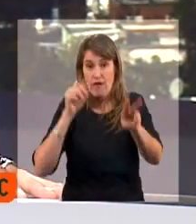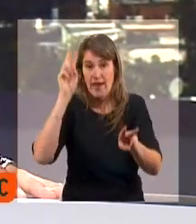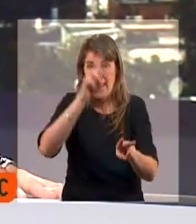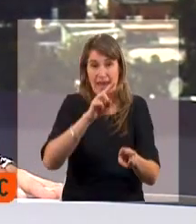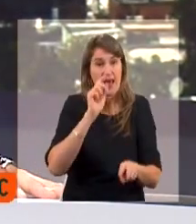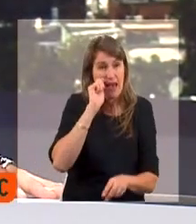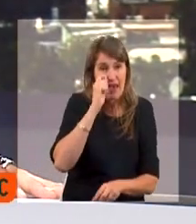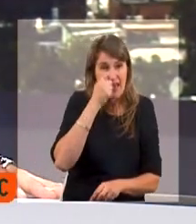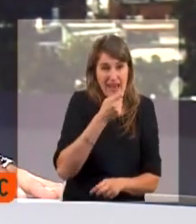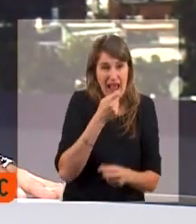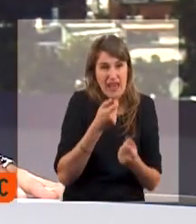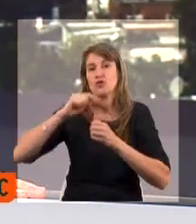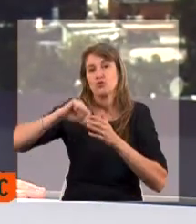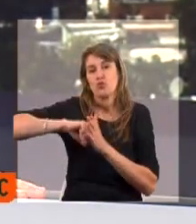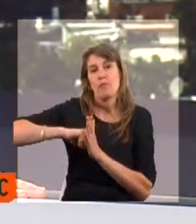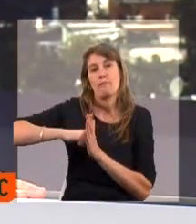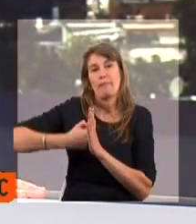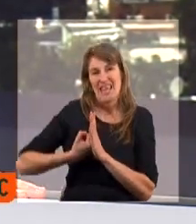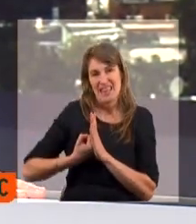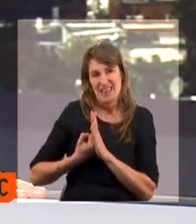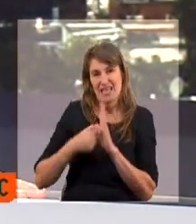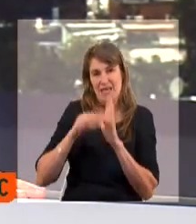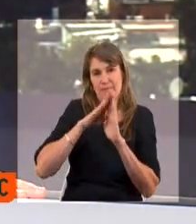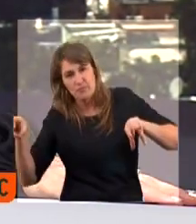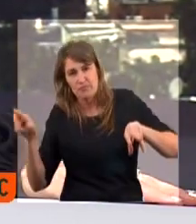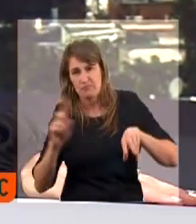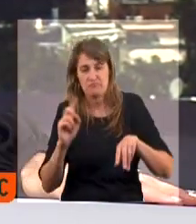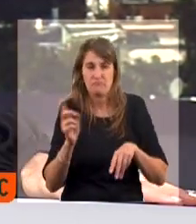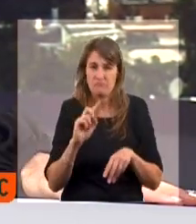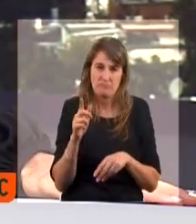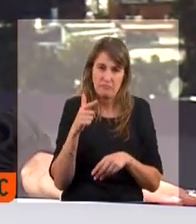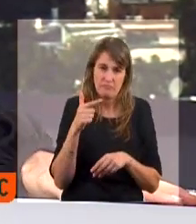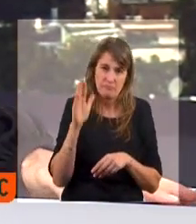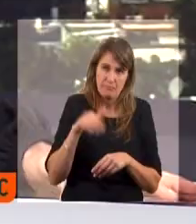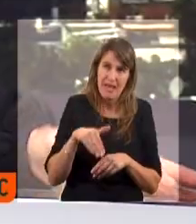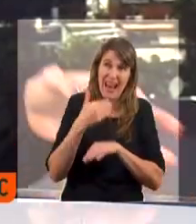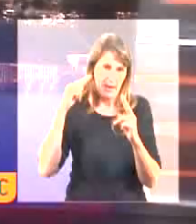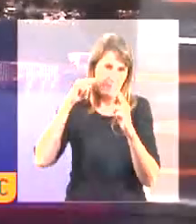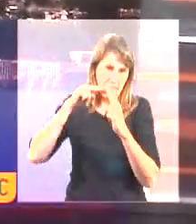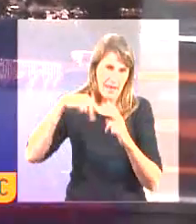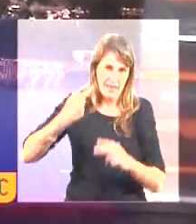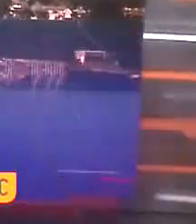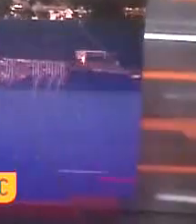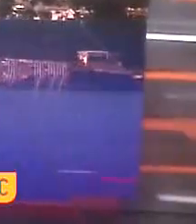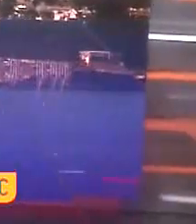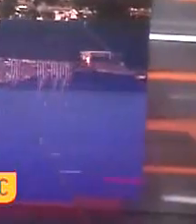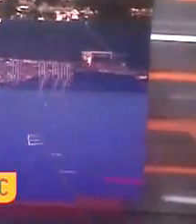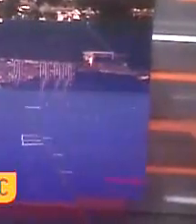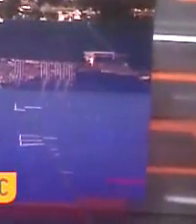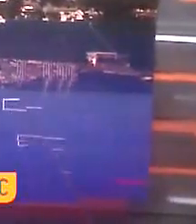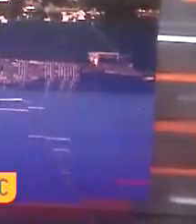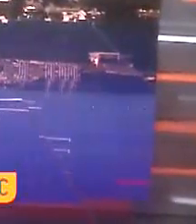con equipamiento adecuado, que había anunciado el 2021.